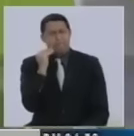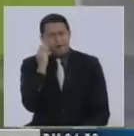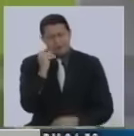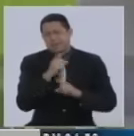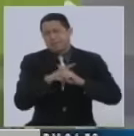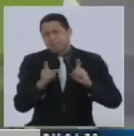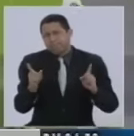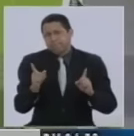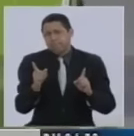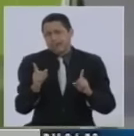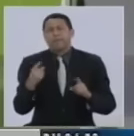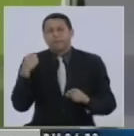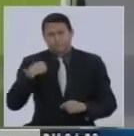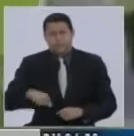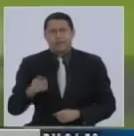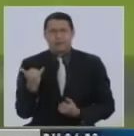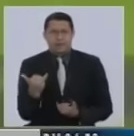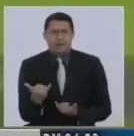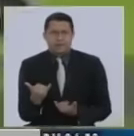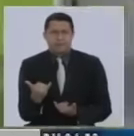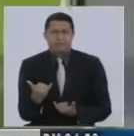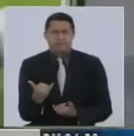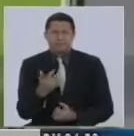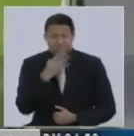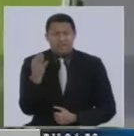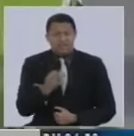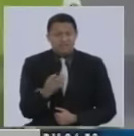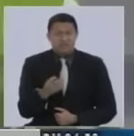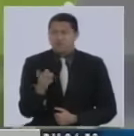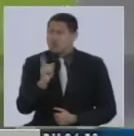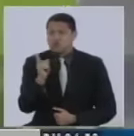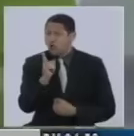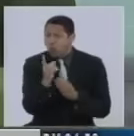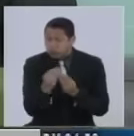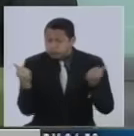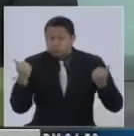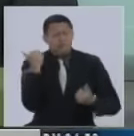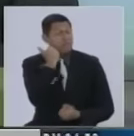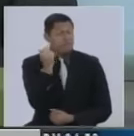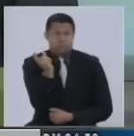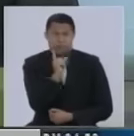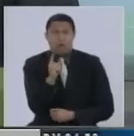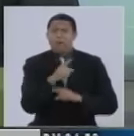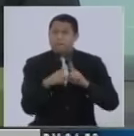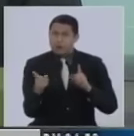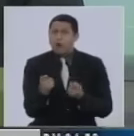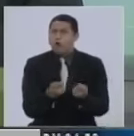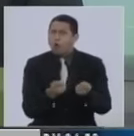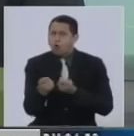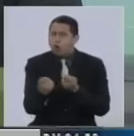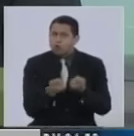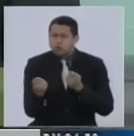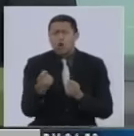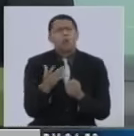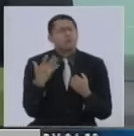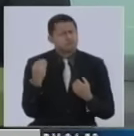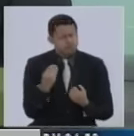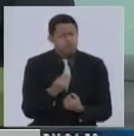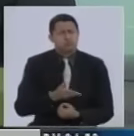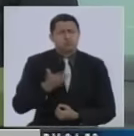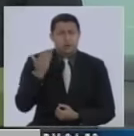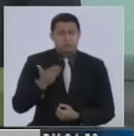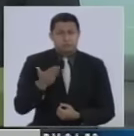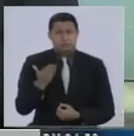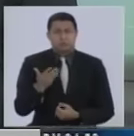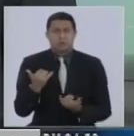eh Ya los tenemos y es correcto todavía no curamos la enfermedad pero la controlamos en un elevado porcentaje